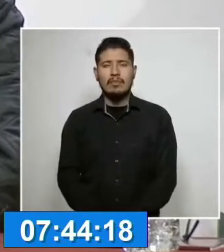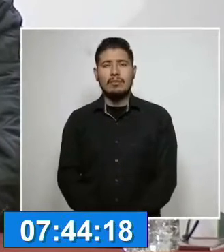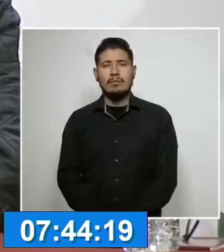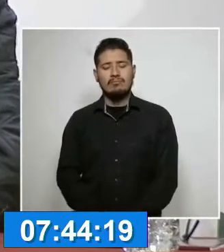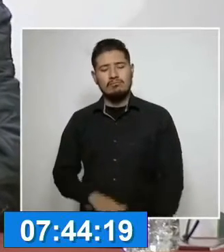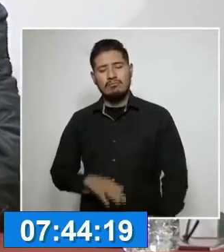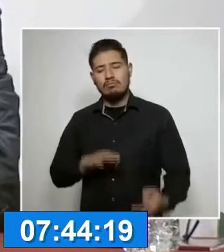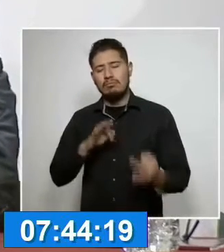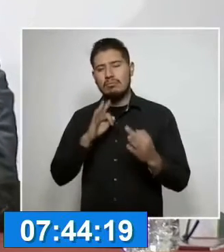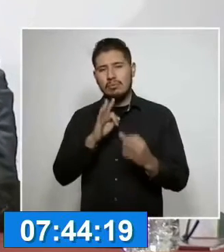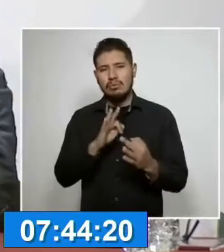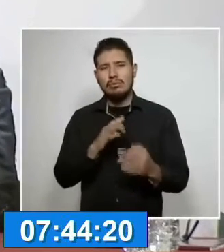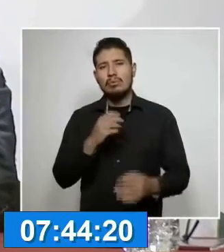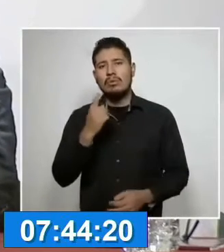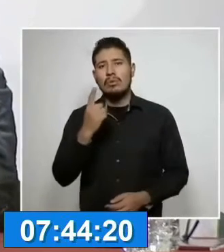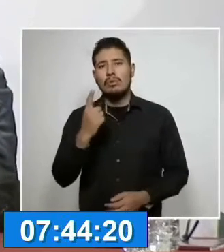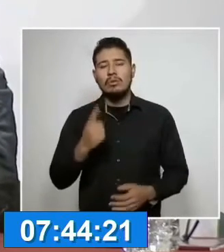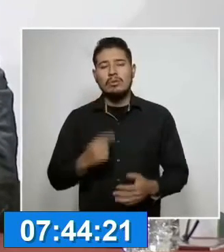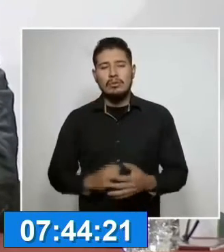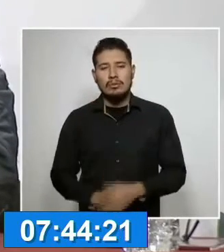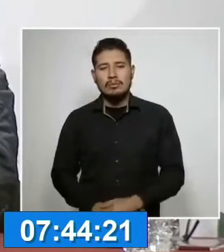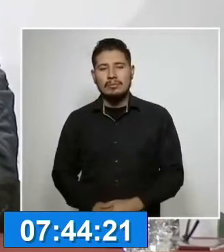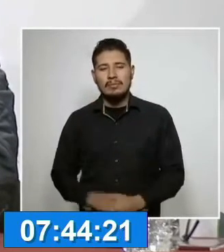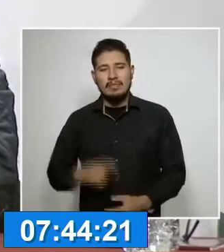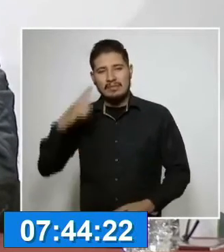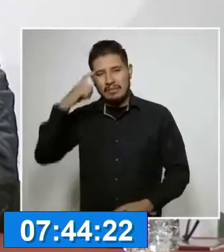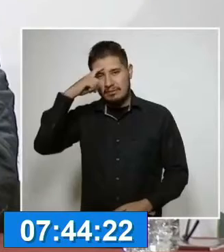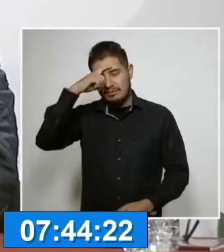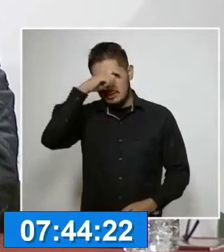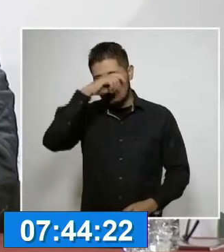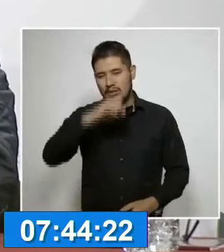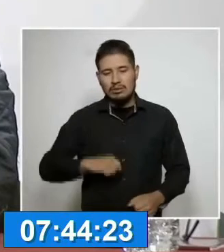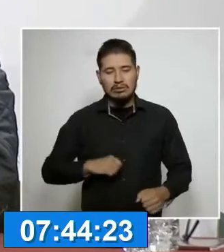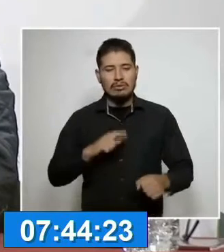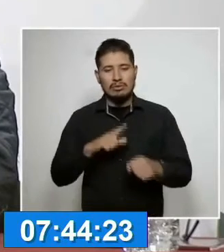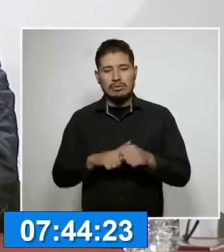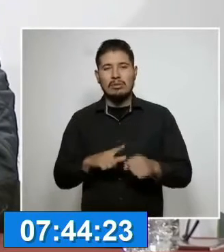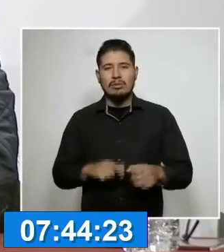enfrentamos una emergencia social.